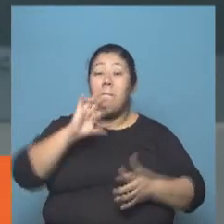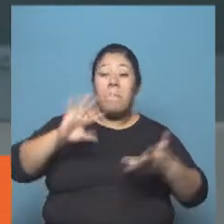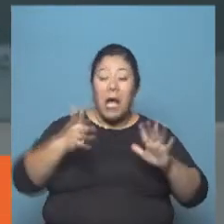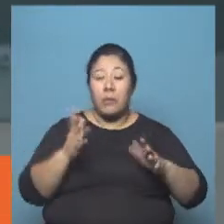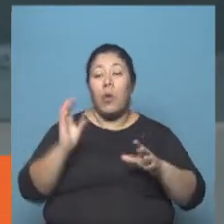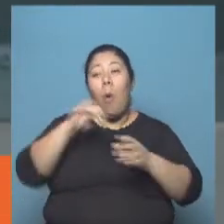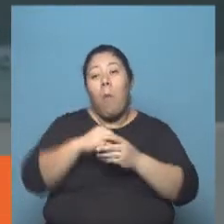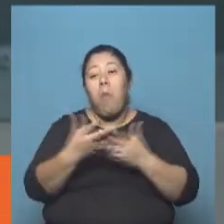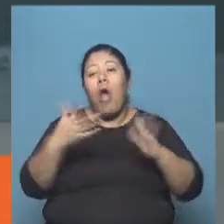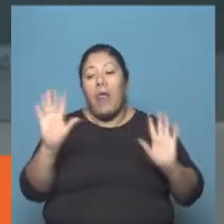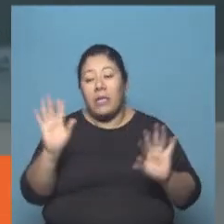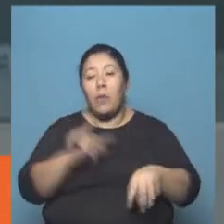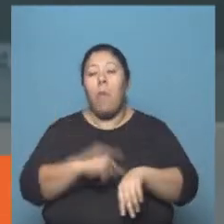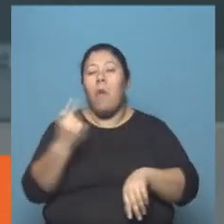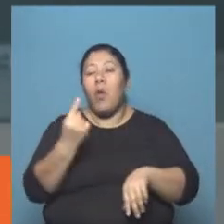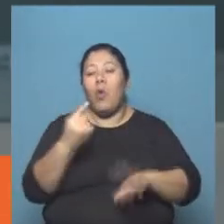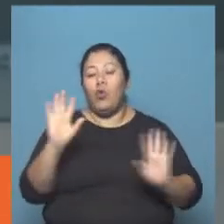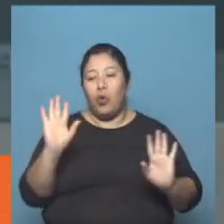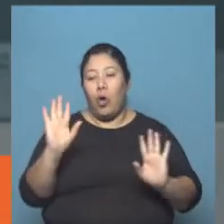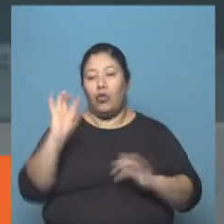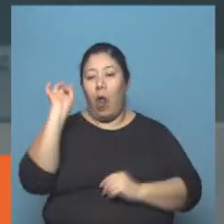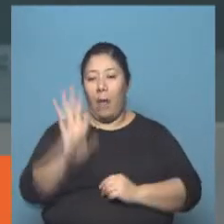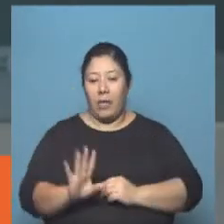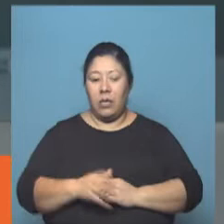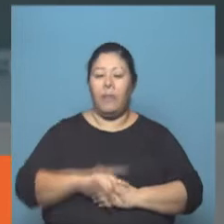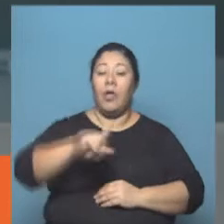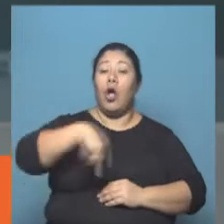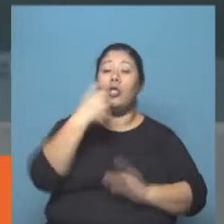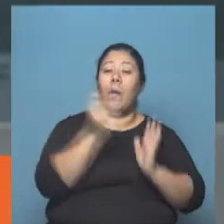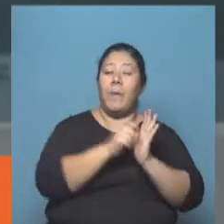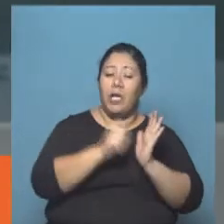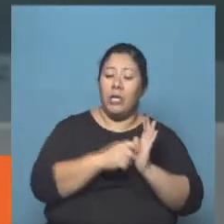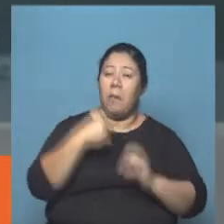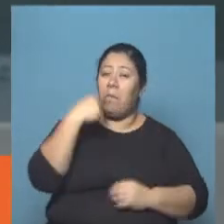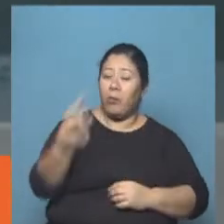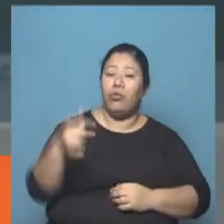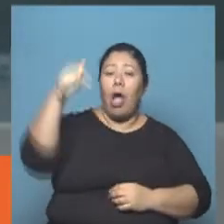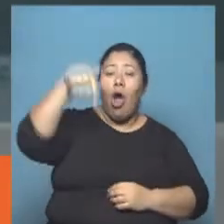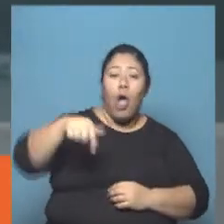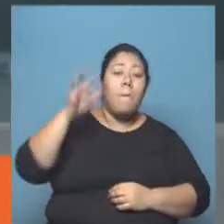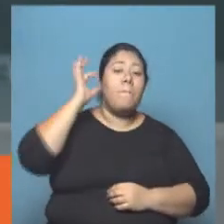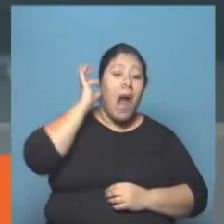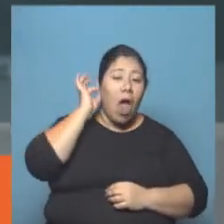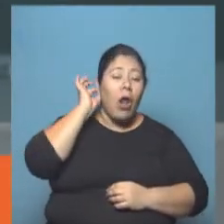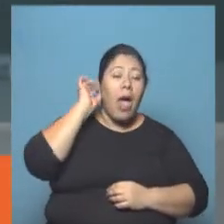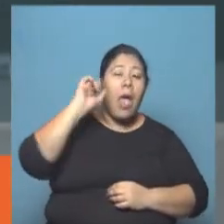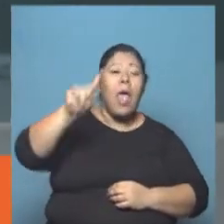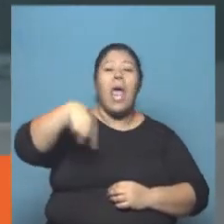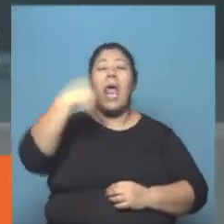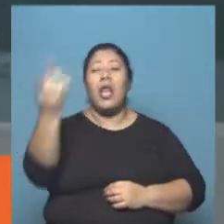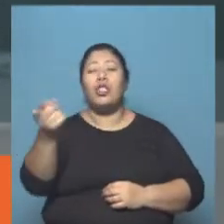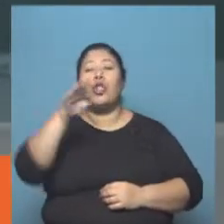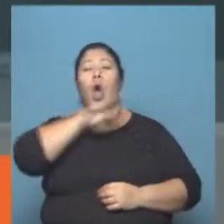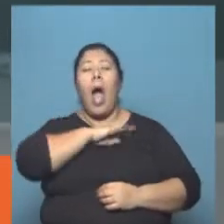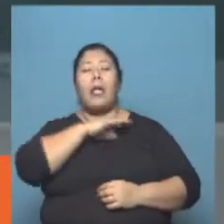necesario. Gerardo acá, Federico Novella, del Diario León. Hoy mismo Maradona en un evento público, quiero decir que a Messi le falta carácter para